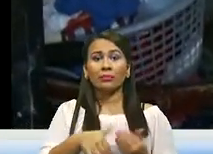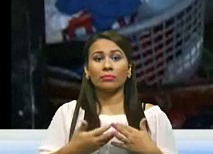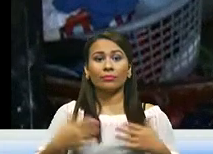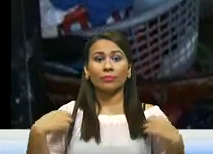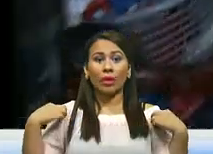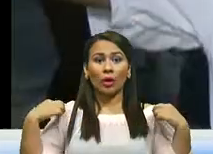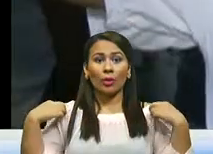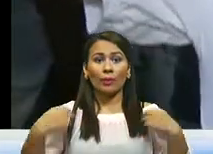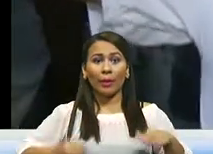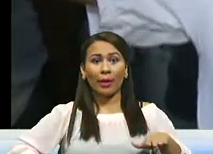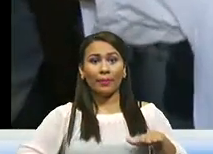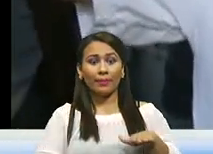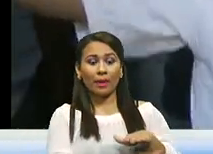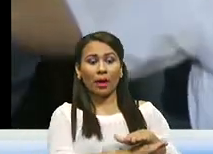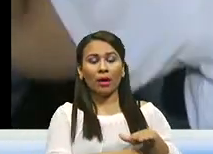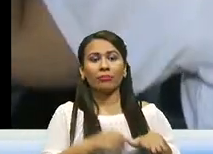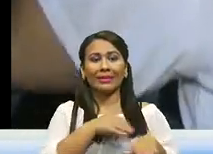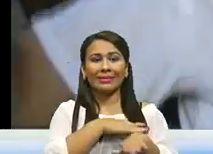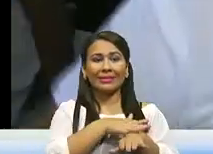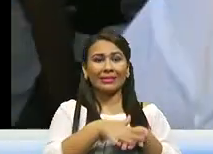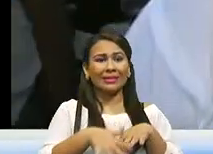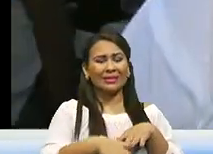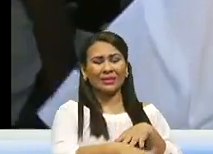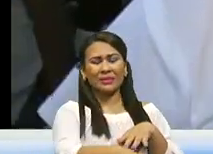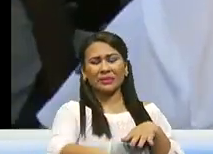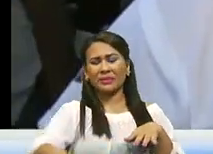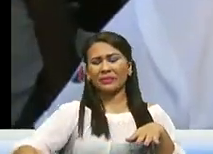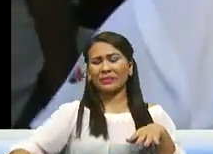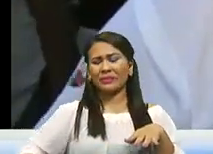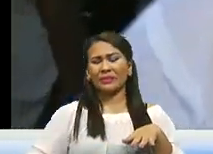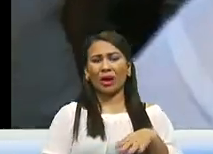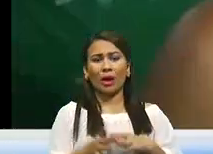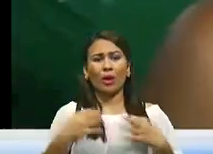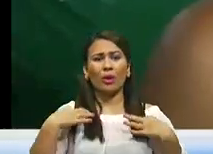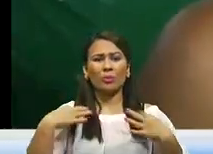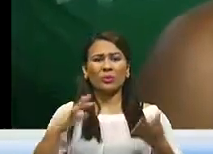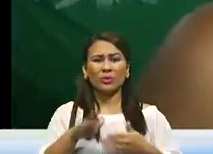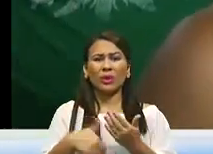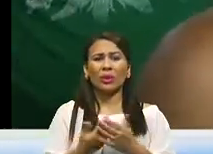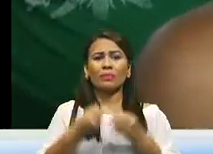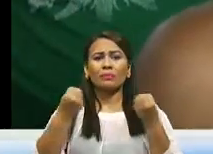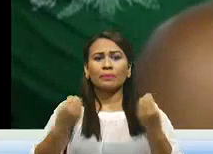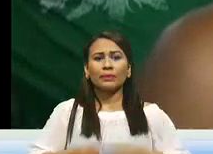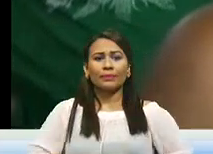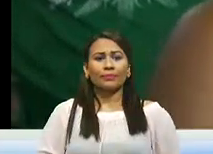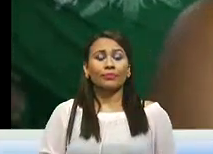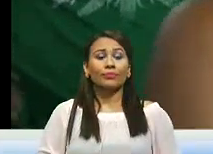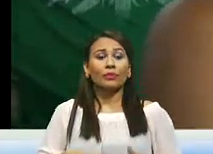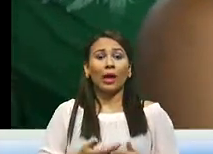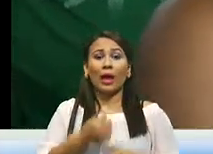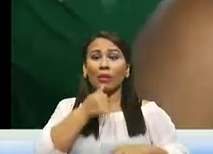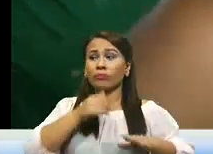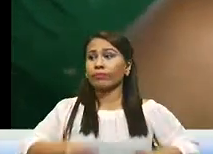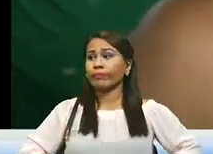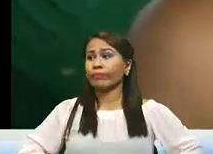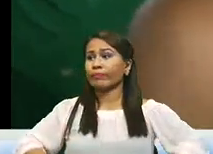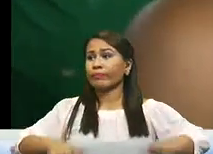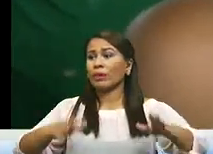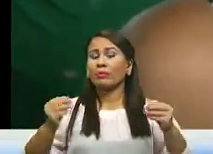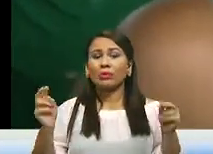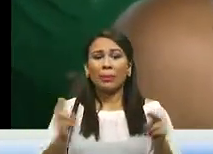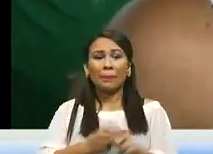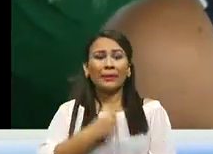estado allá abajo, porque allá desfoga el río, entonces todo está tacolcha, ropa, todo allá abajo. Totalmente inundada y totalmente pérdidas